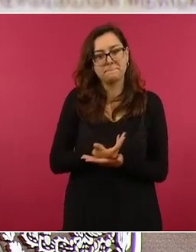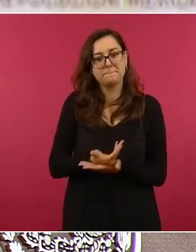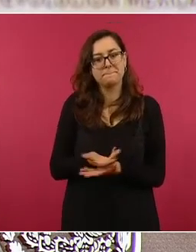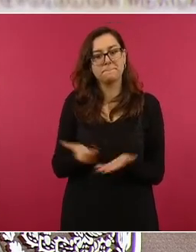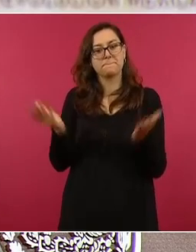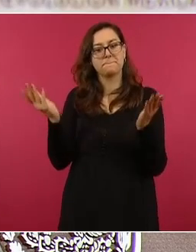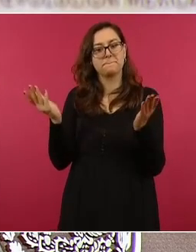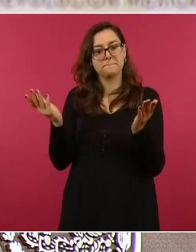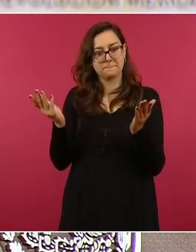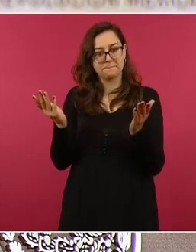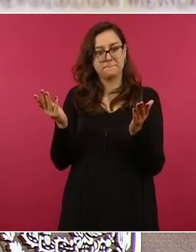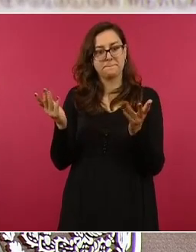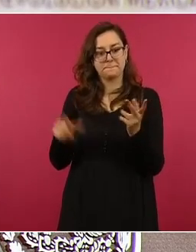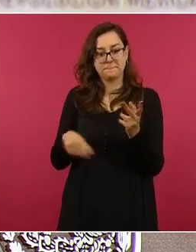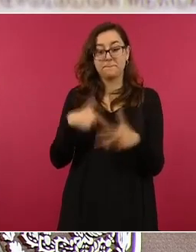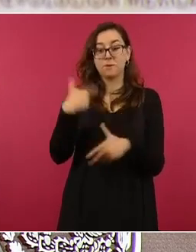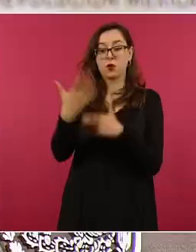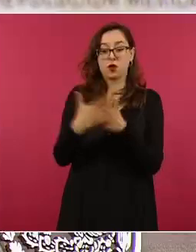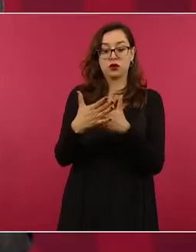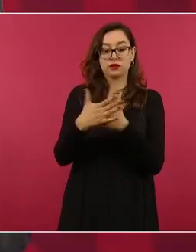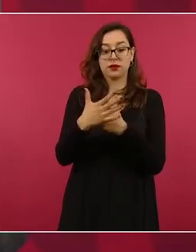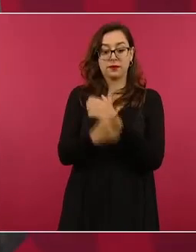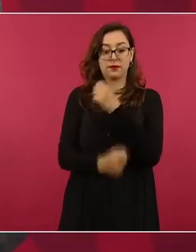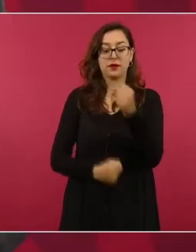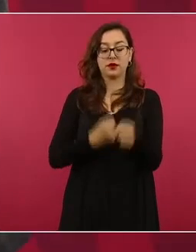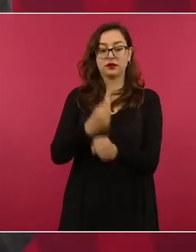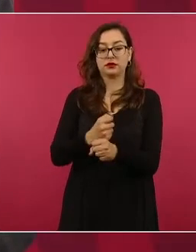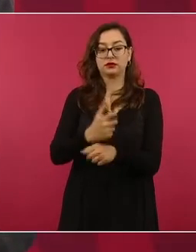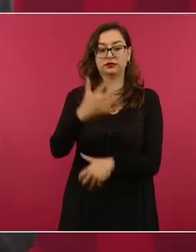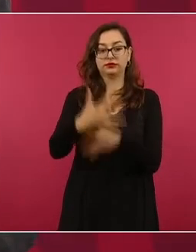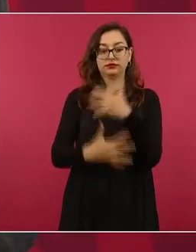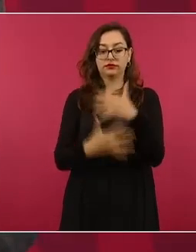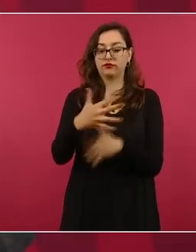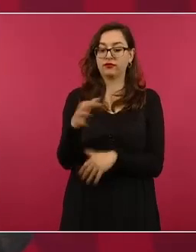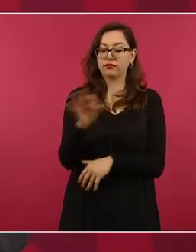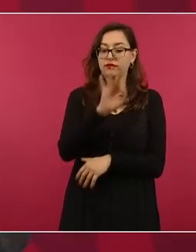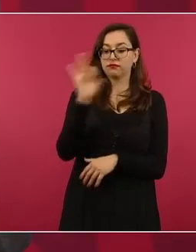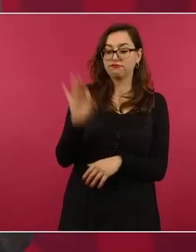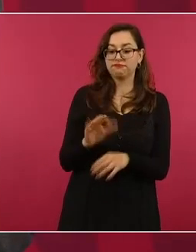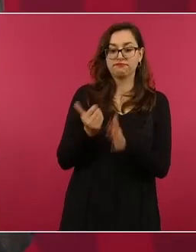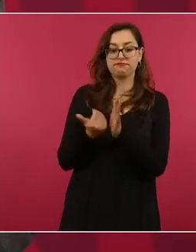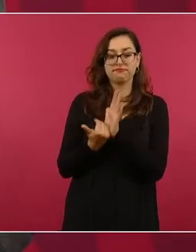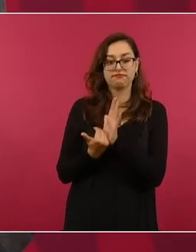Y con el aumento que viene del 15% a partir de enero,